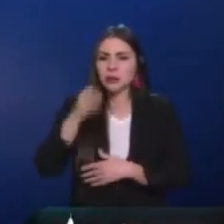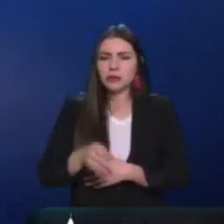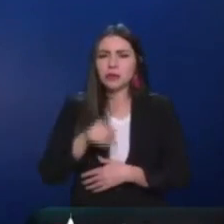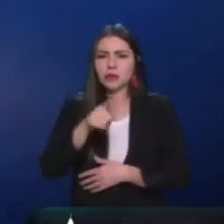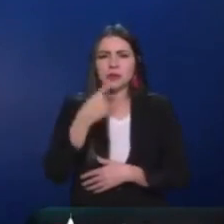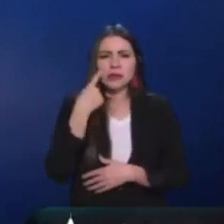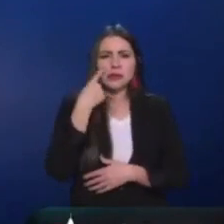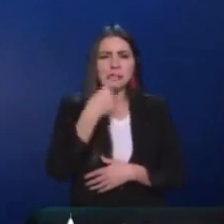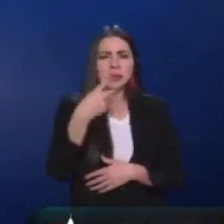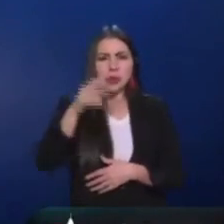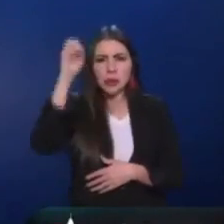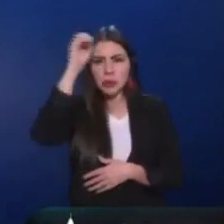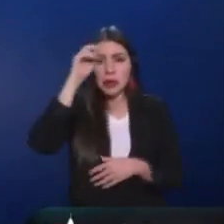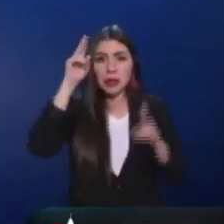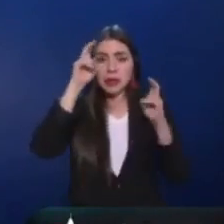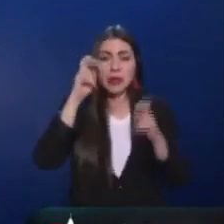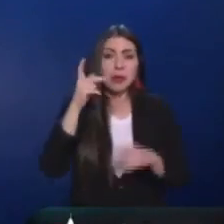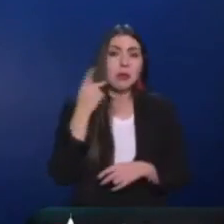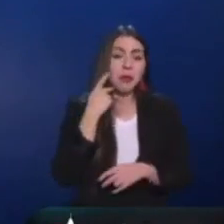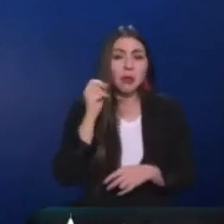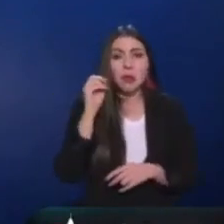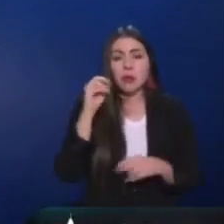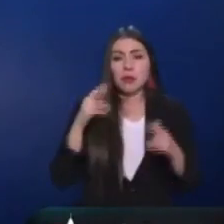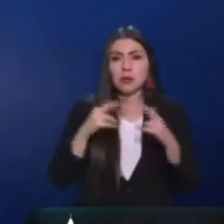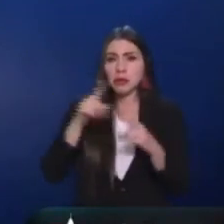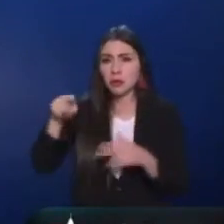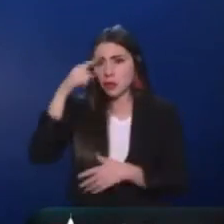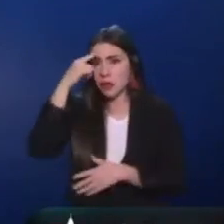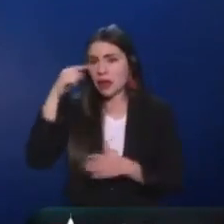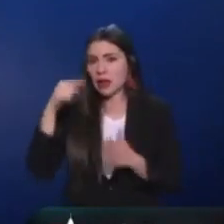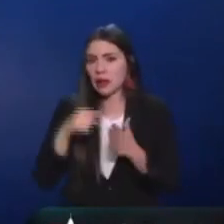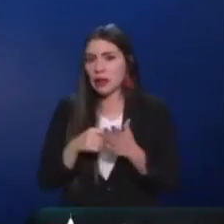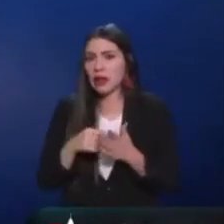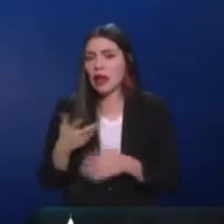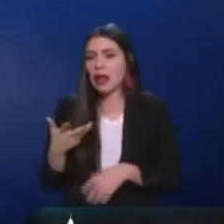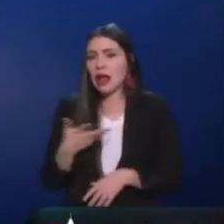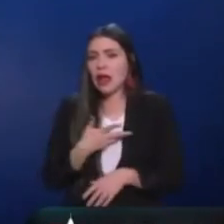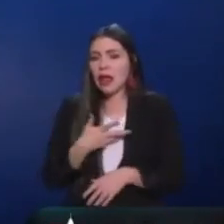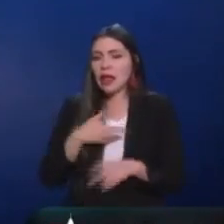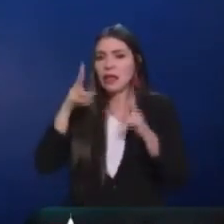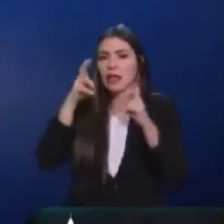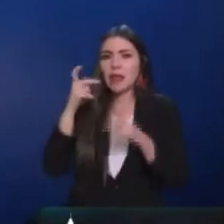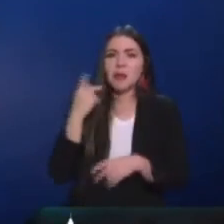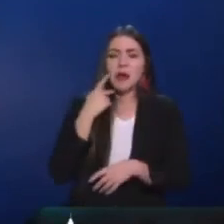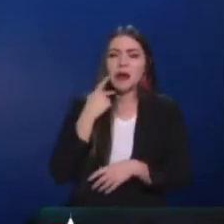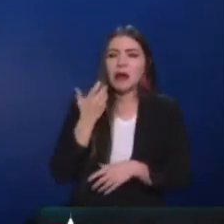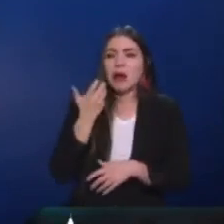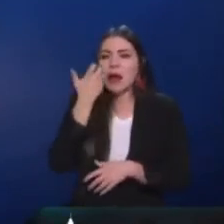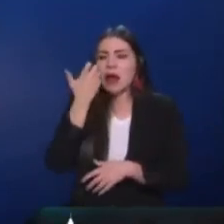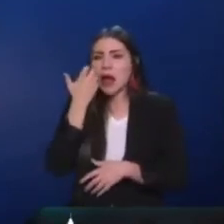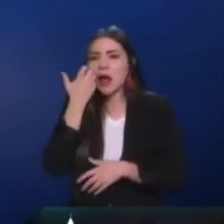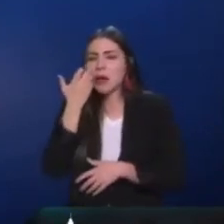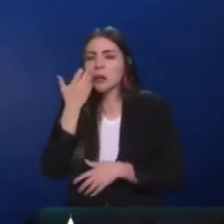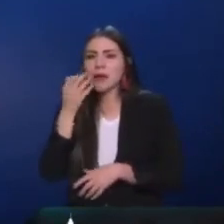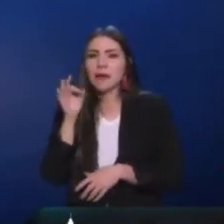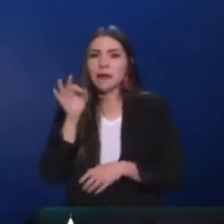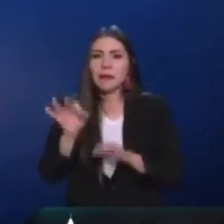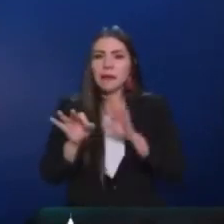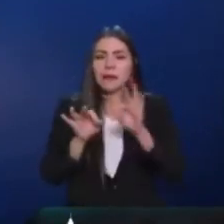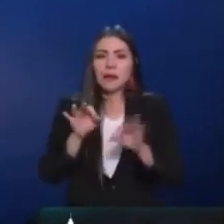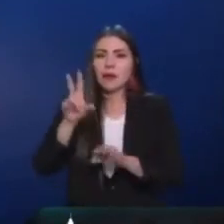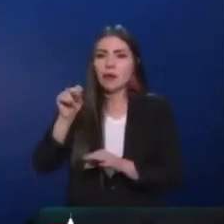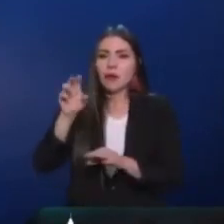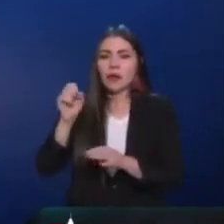en temas religiosos que se hayan inmiscuido, que se hayan metido, que se hayan colado intereses políticos que no necesariamente respondan al credo?